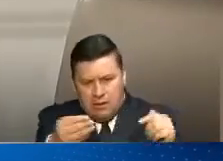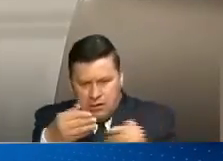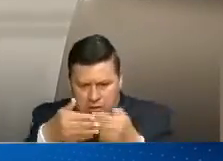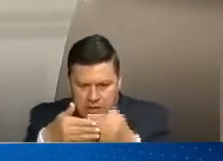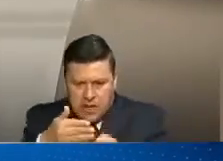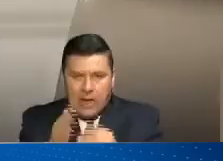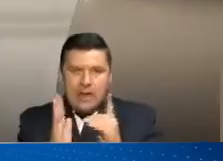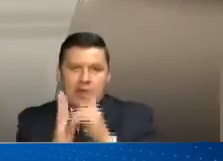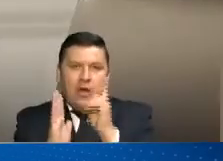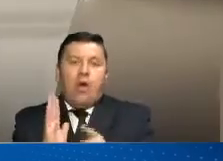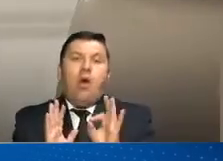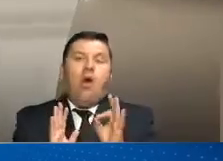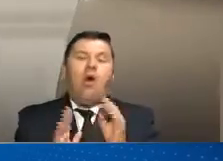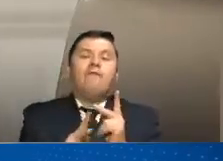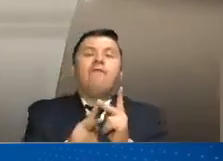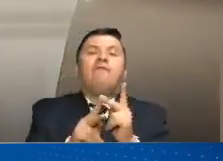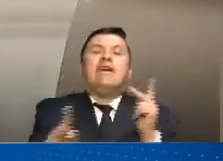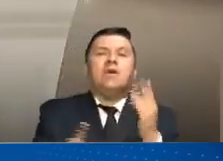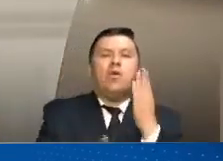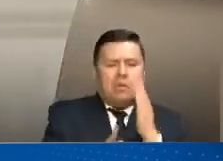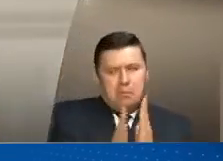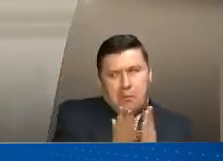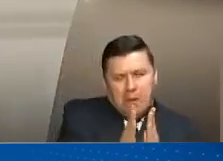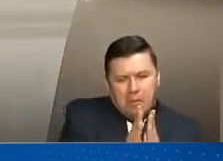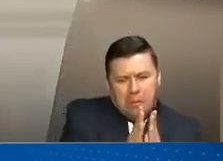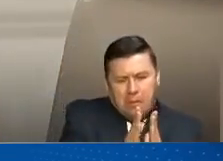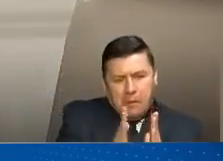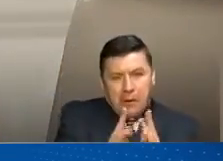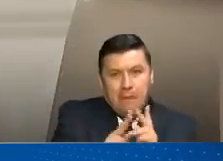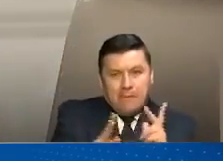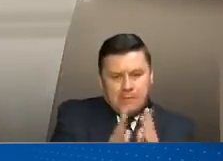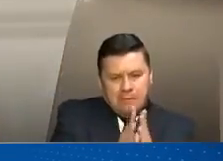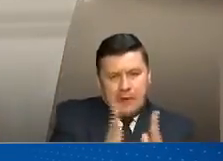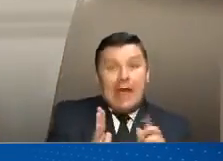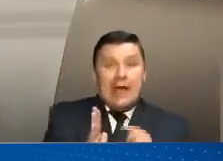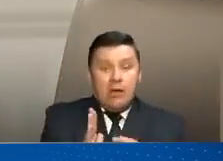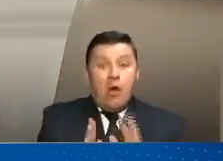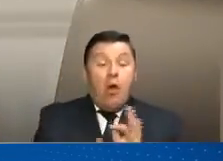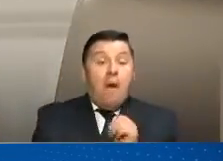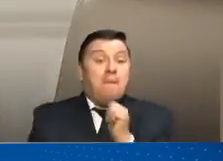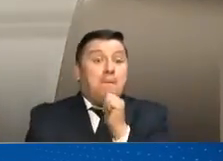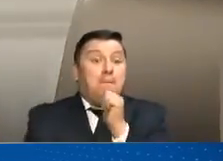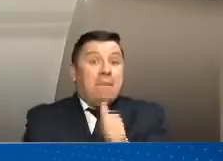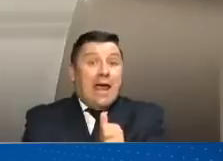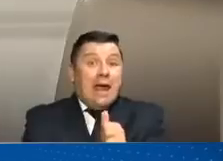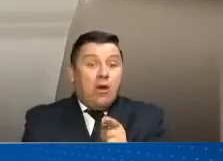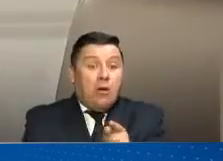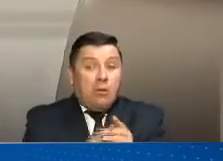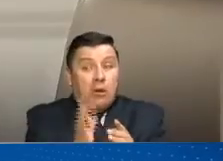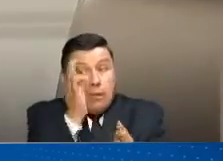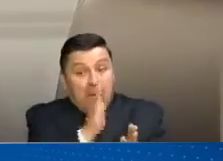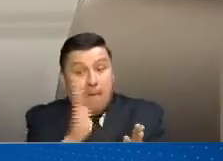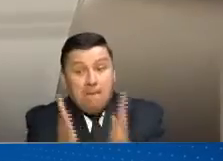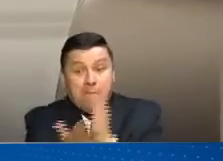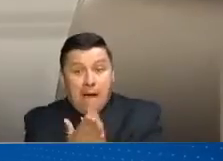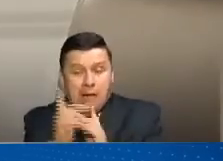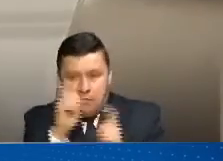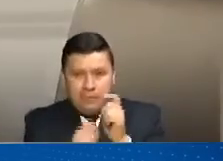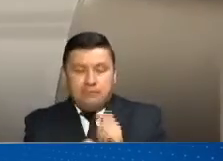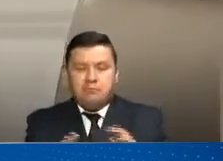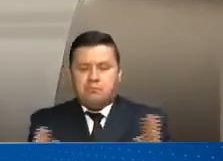cuáles serían las fechas y cuáles serían además los momentos críticos para analizar. Basado en